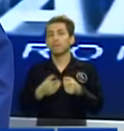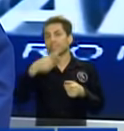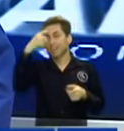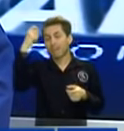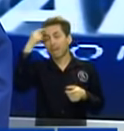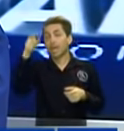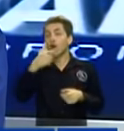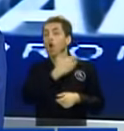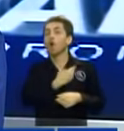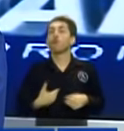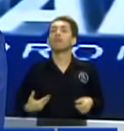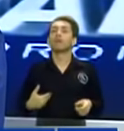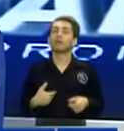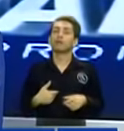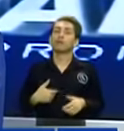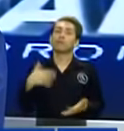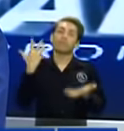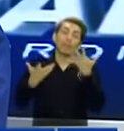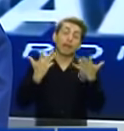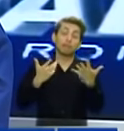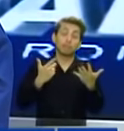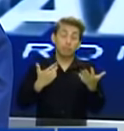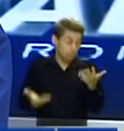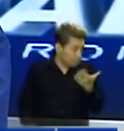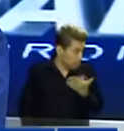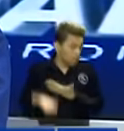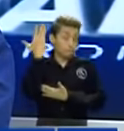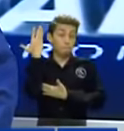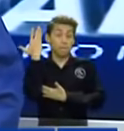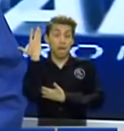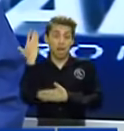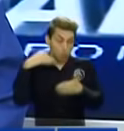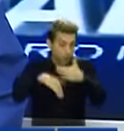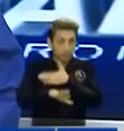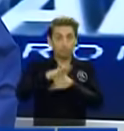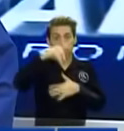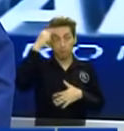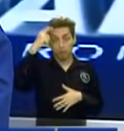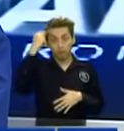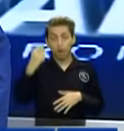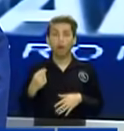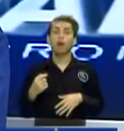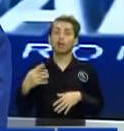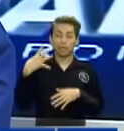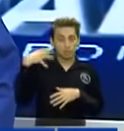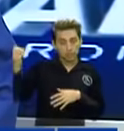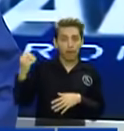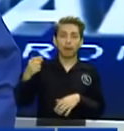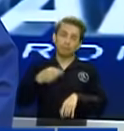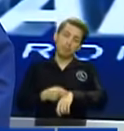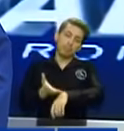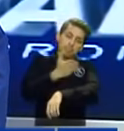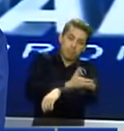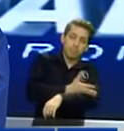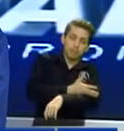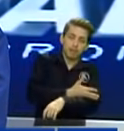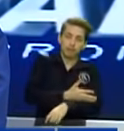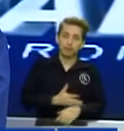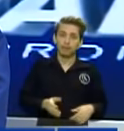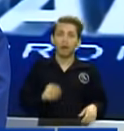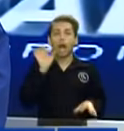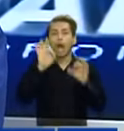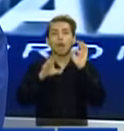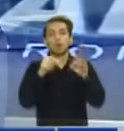gobierno vamos a tener que levantar más temprano para entrar a trabajar y vamos a salir más temprano. Bueno, los que tienen horario, pues sabemos algunos